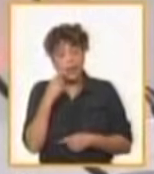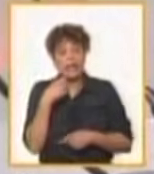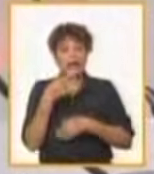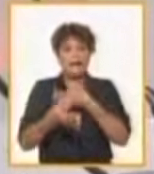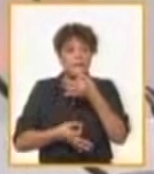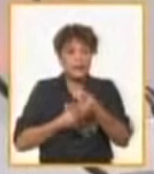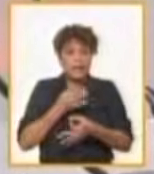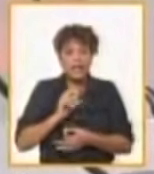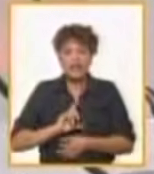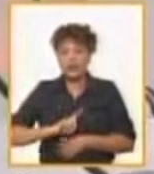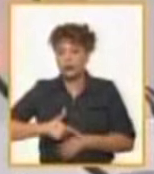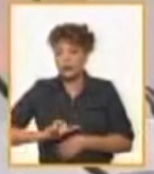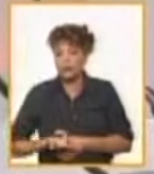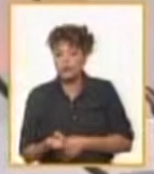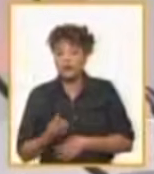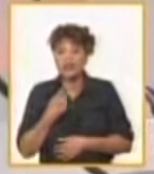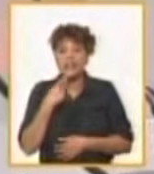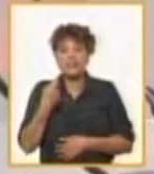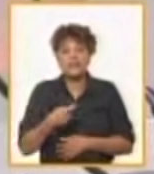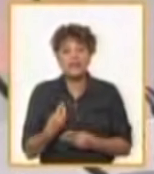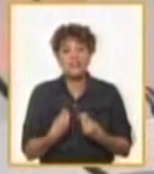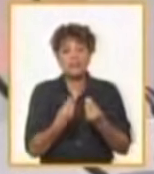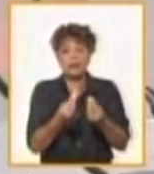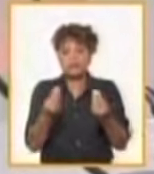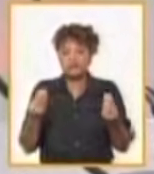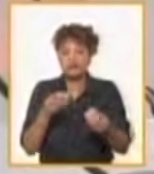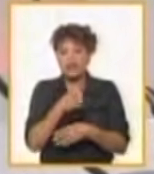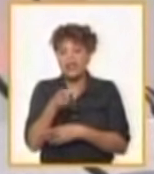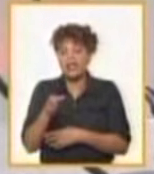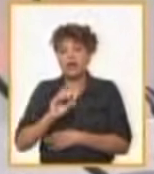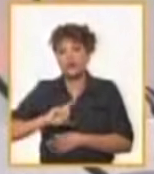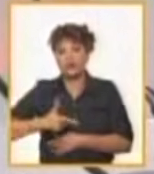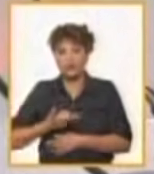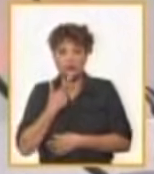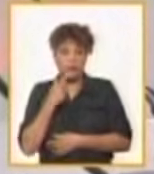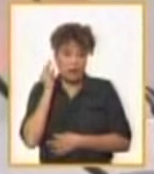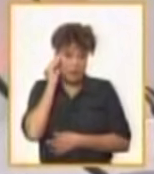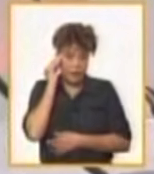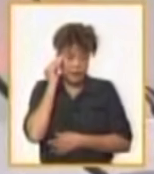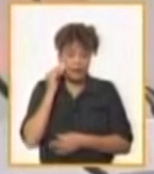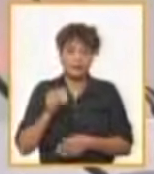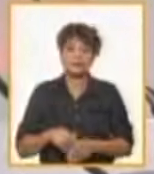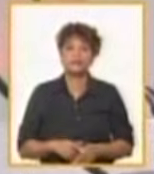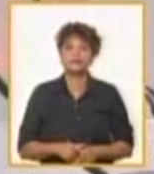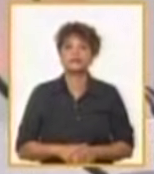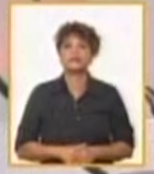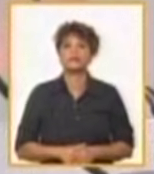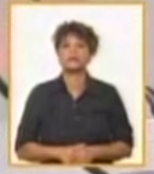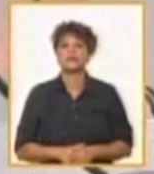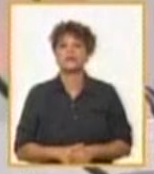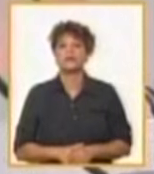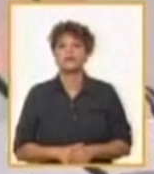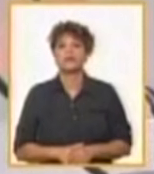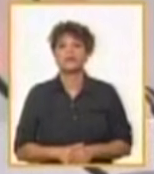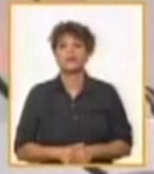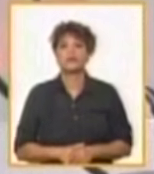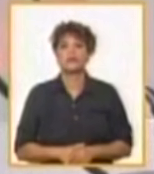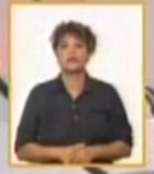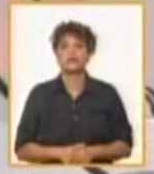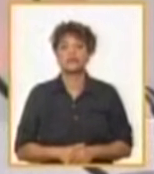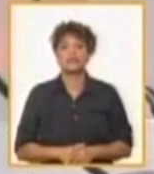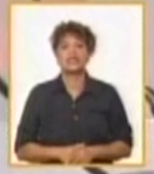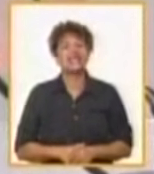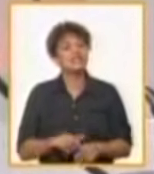la cultura, había que llevarle el acceso a la cultura. Y en esa dialéctica se estaba construyendo un sujeto nuevo, se